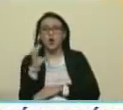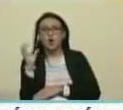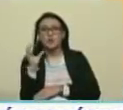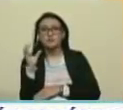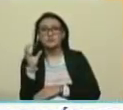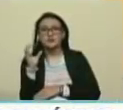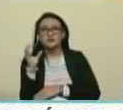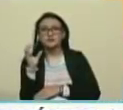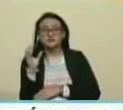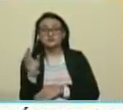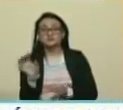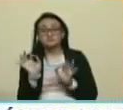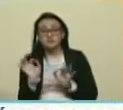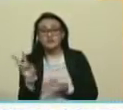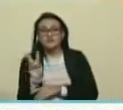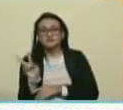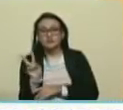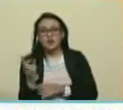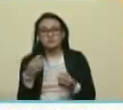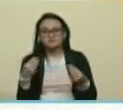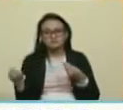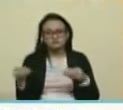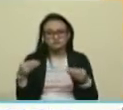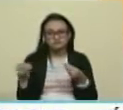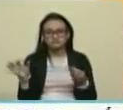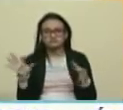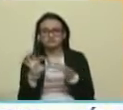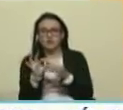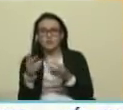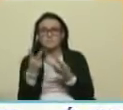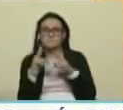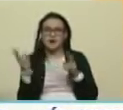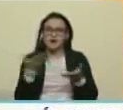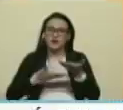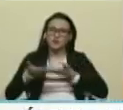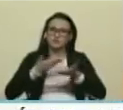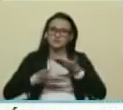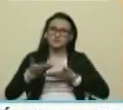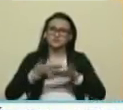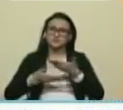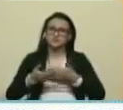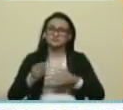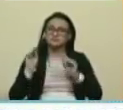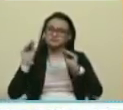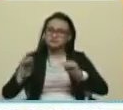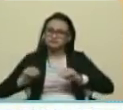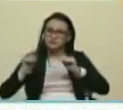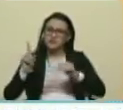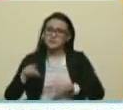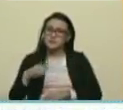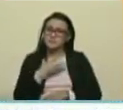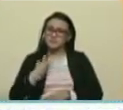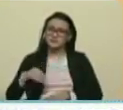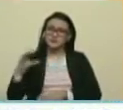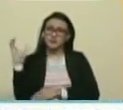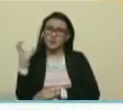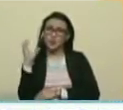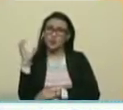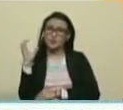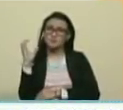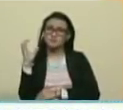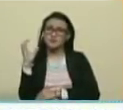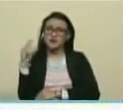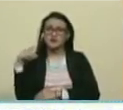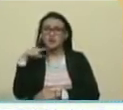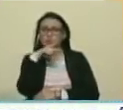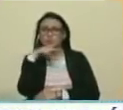que sea precisamente Venezuela el mediador en estos negocios de paz, en estas negociaciones. Igualmente ha instado a que el presidente de Colombia, Iván Duque,